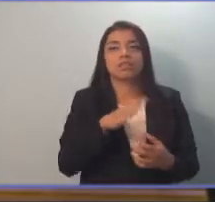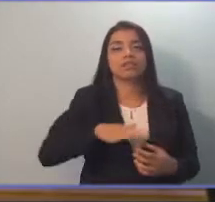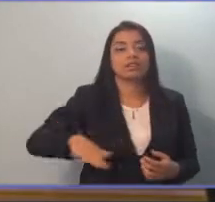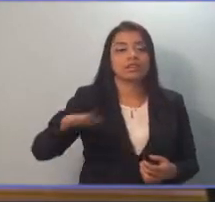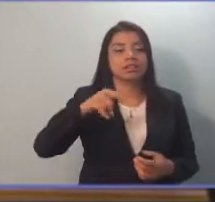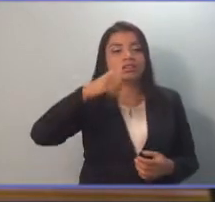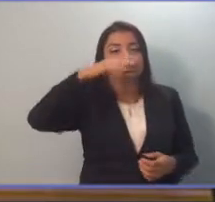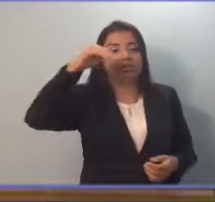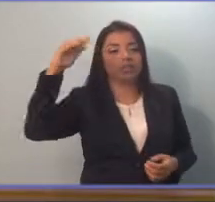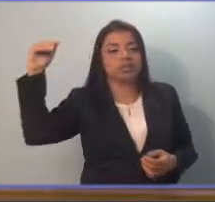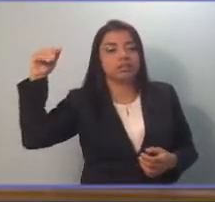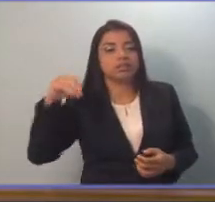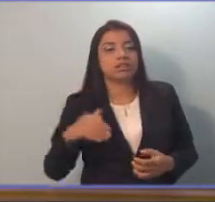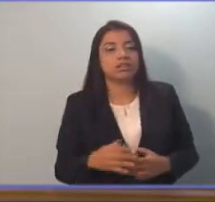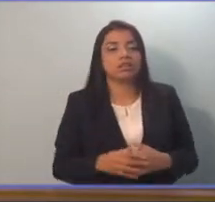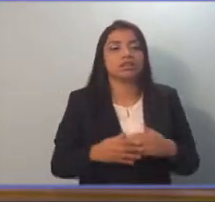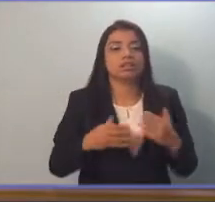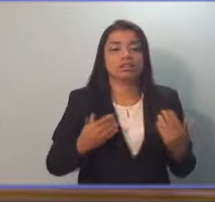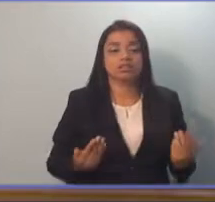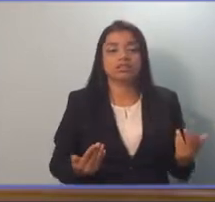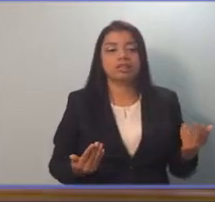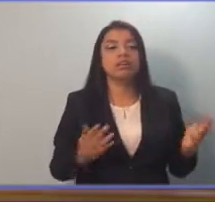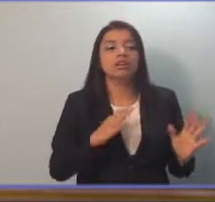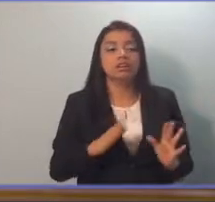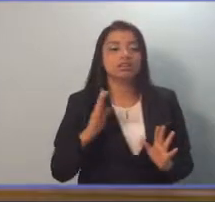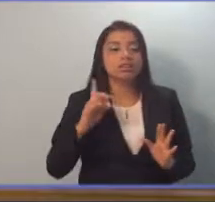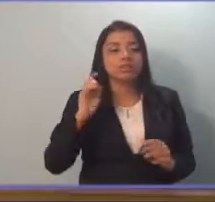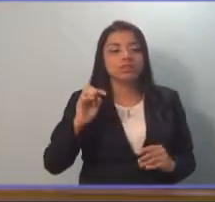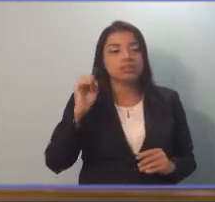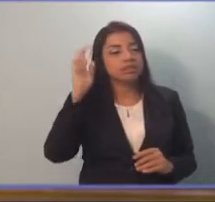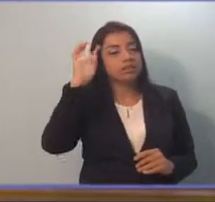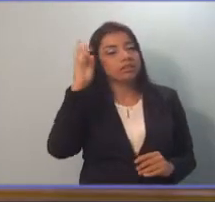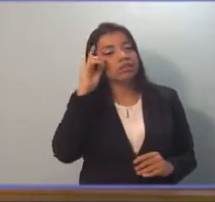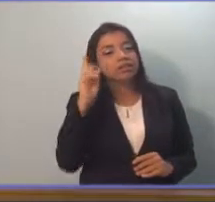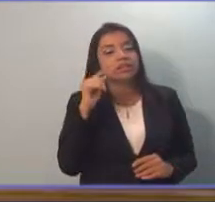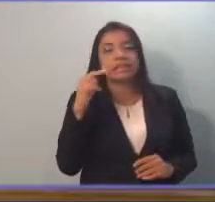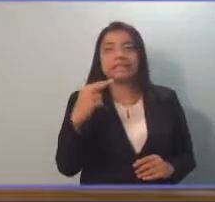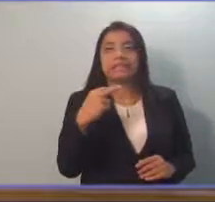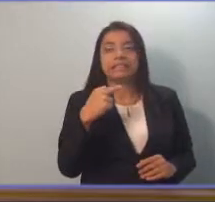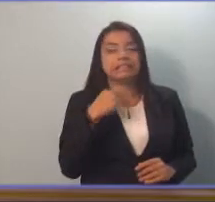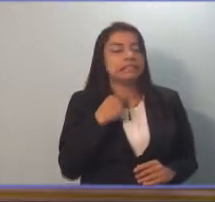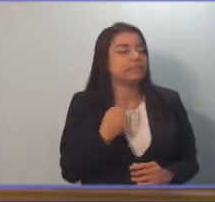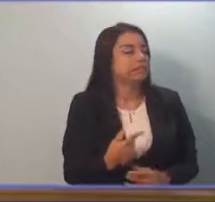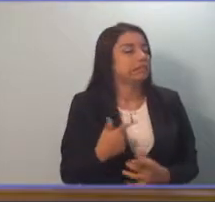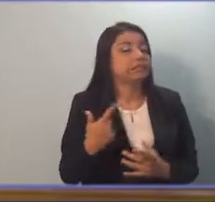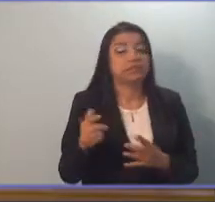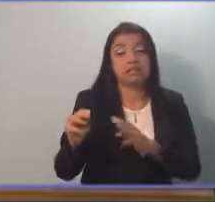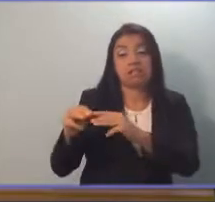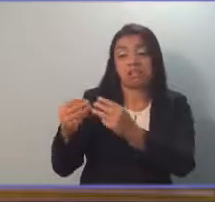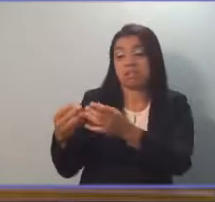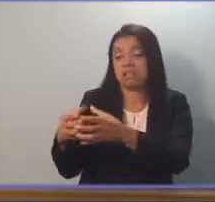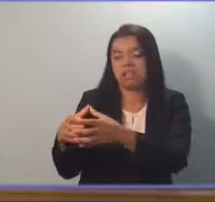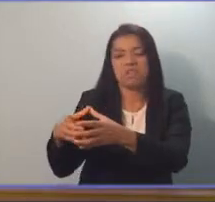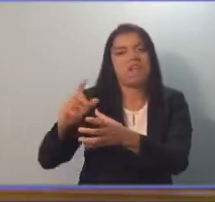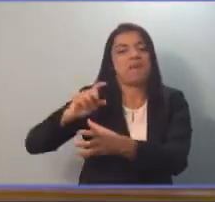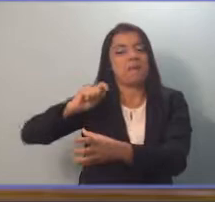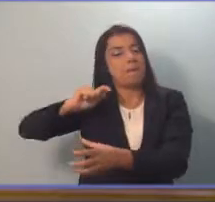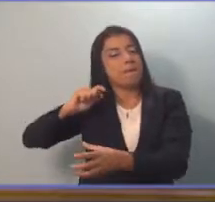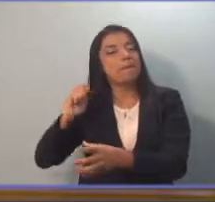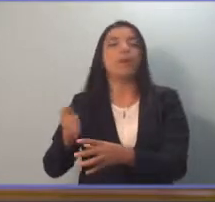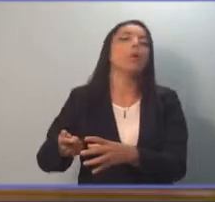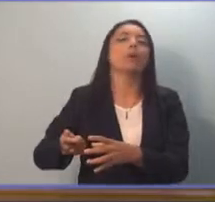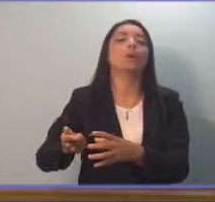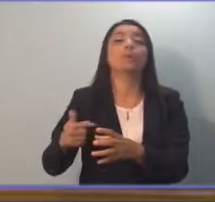país. Esto ha significado no solamente un duro golpe a las estructuras de crimen organizado, sino que les